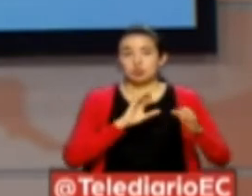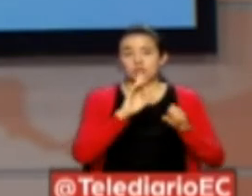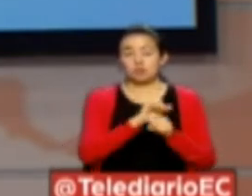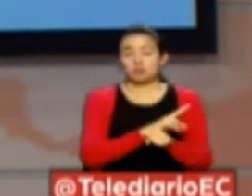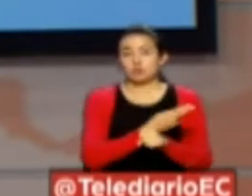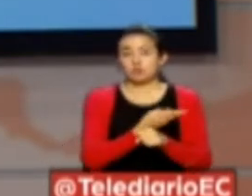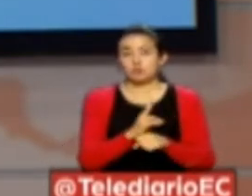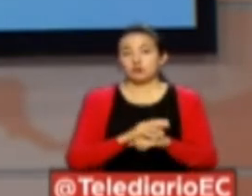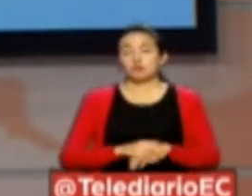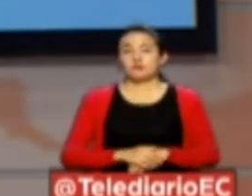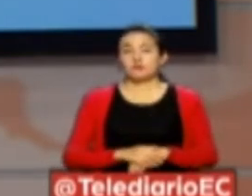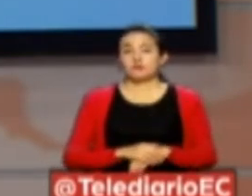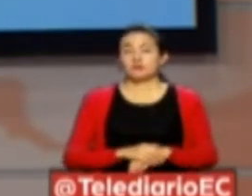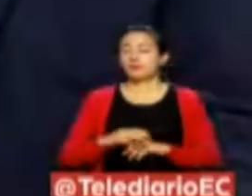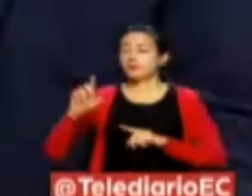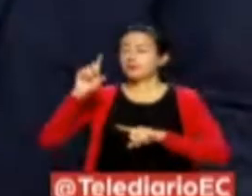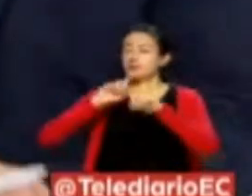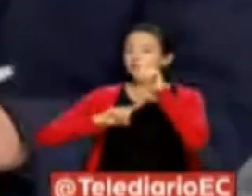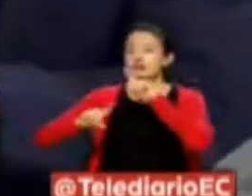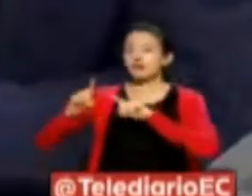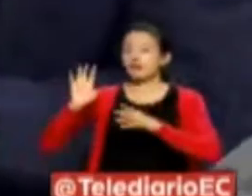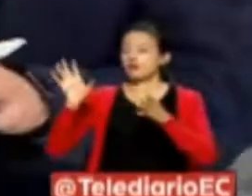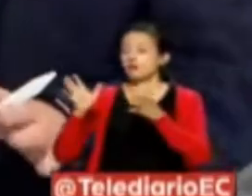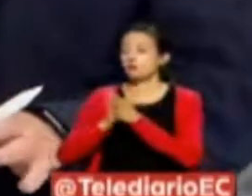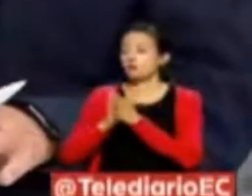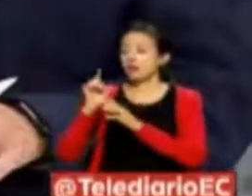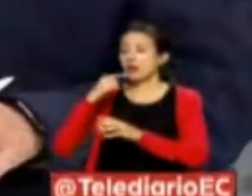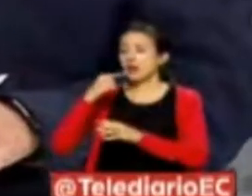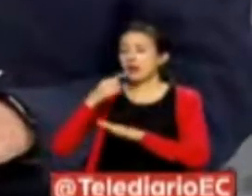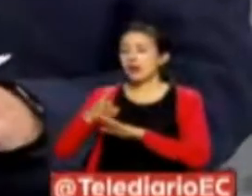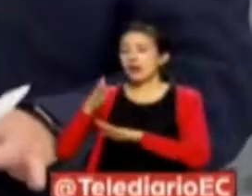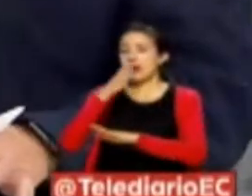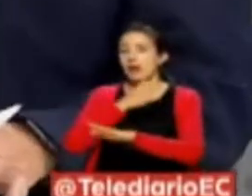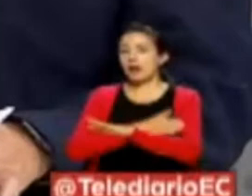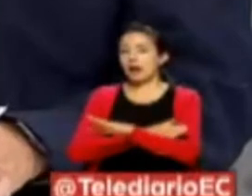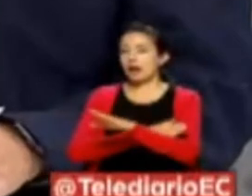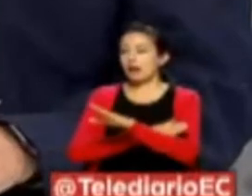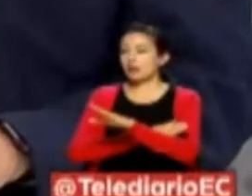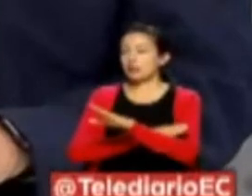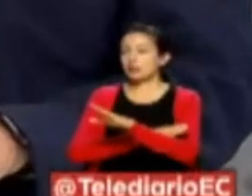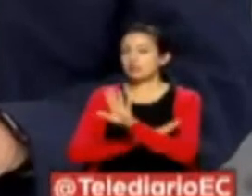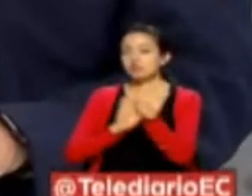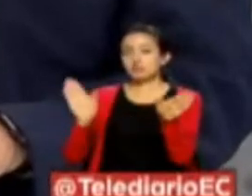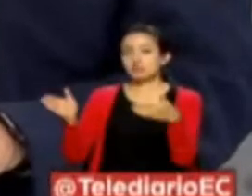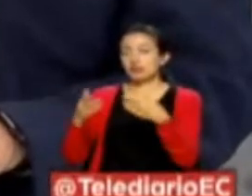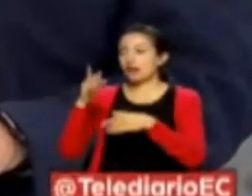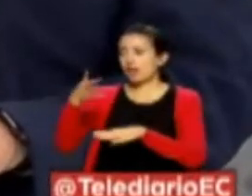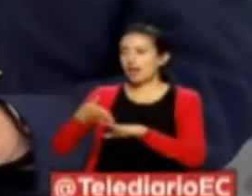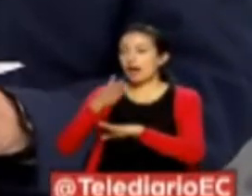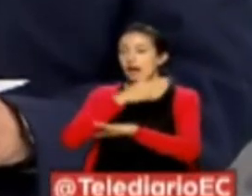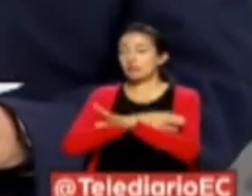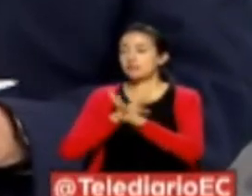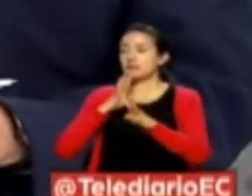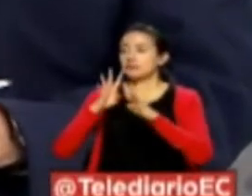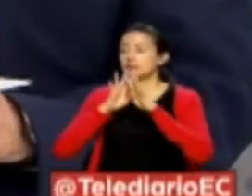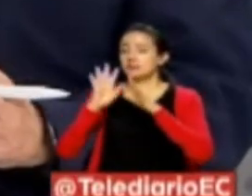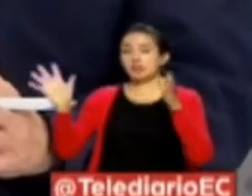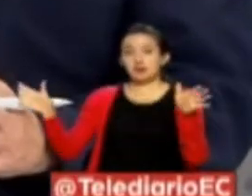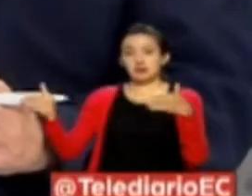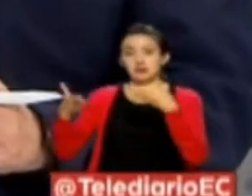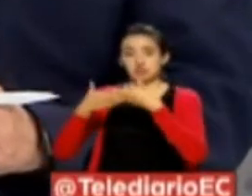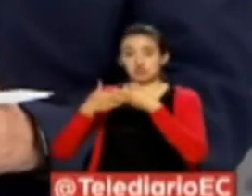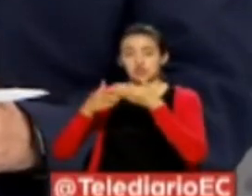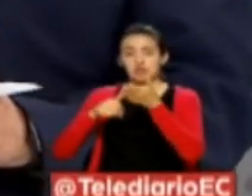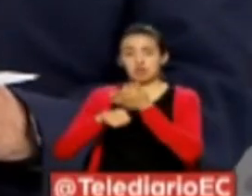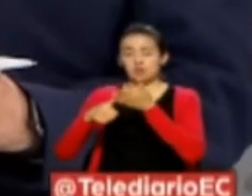también su uso no en algún momento se habló de la desaparición de la empresa pública a cargo de los centros de alto rendimiento en rigor puede haber